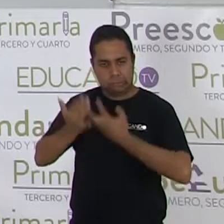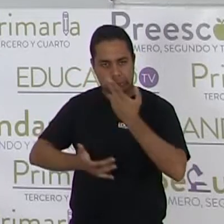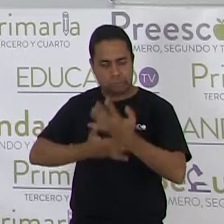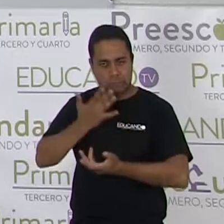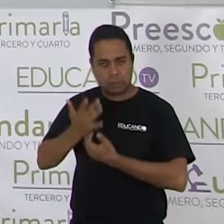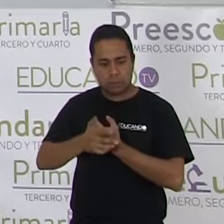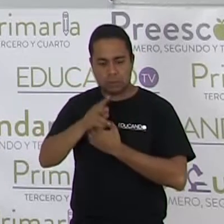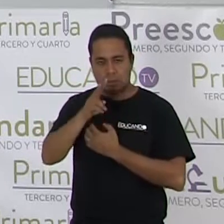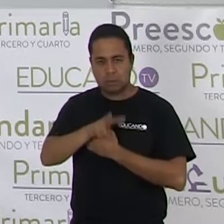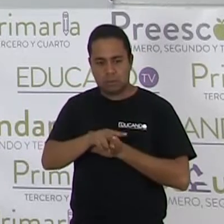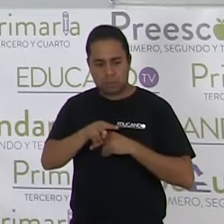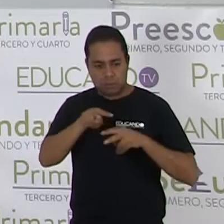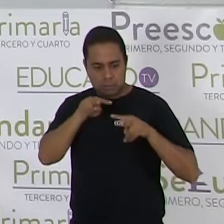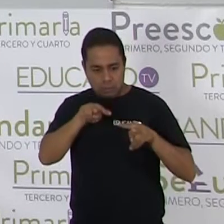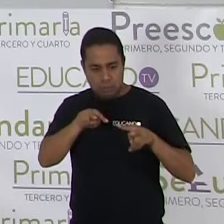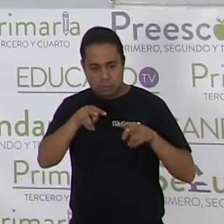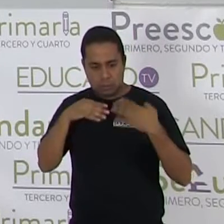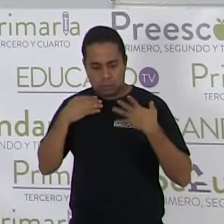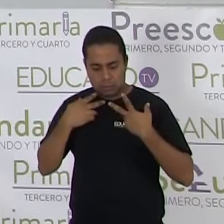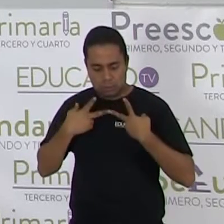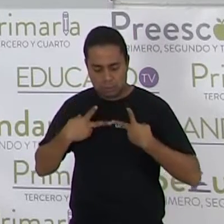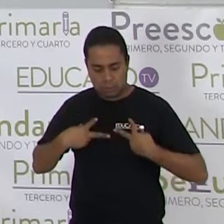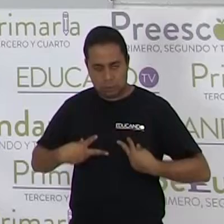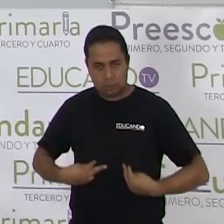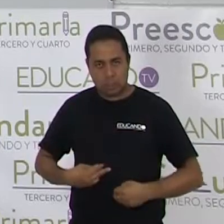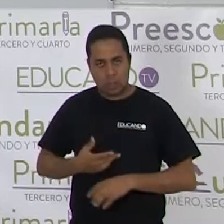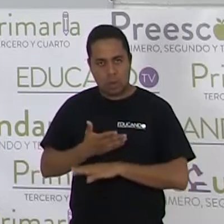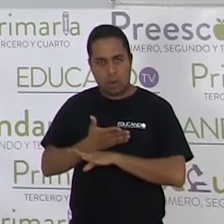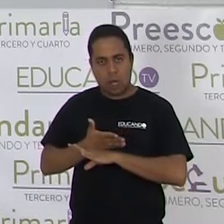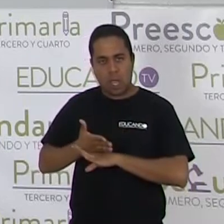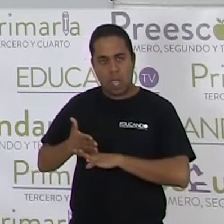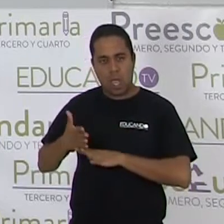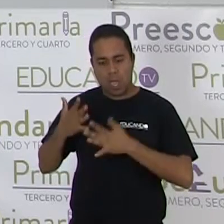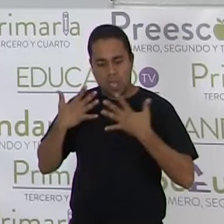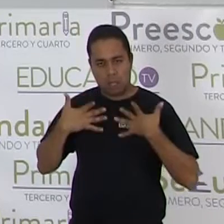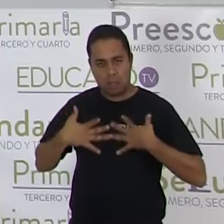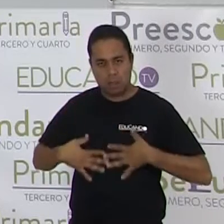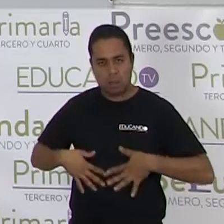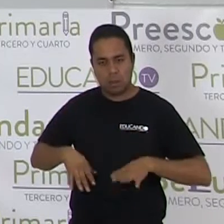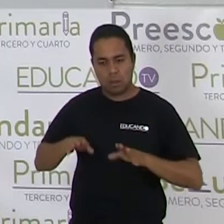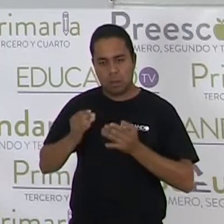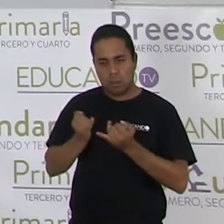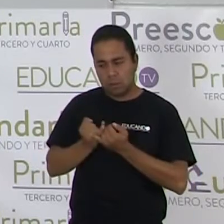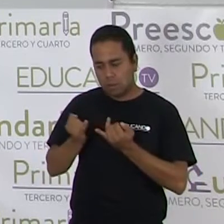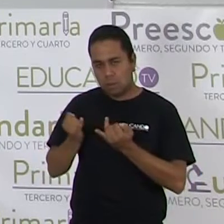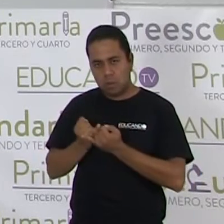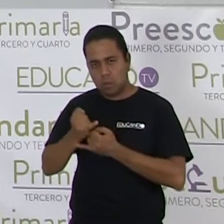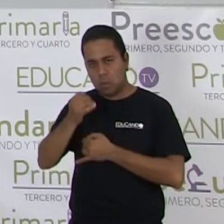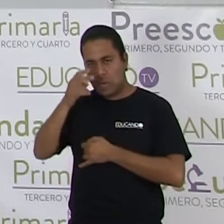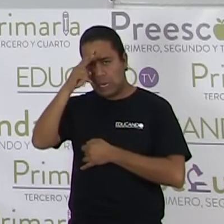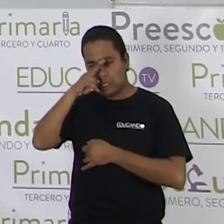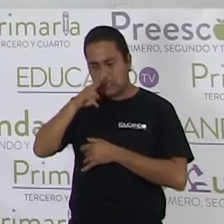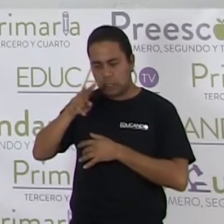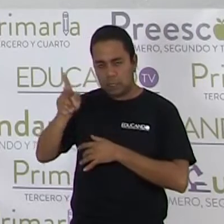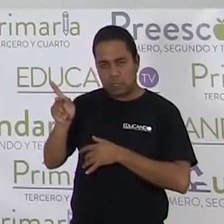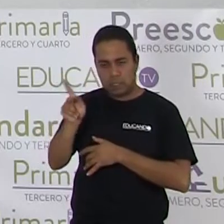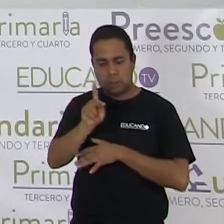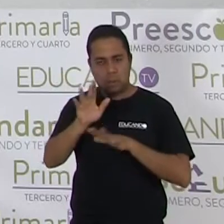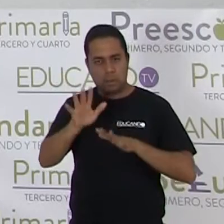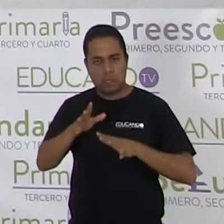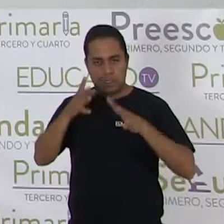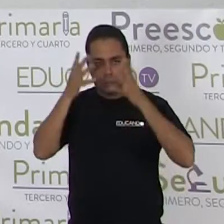Daba miedo verla vestida con un vestido blanco como la nieve del invierno. El